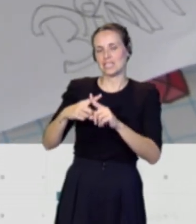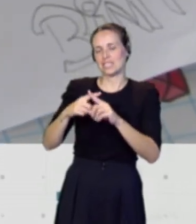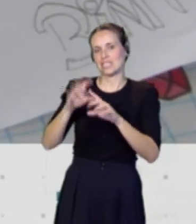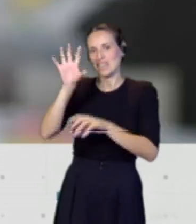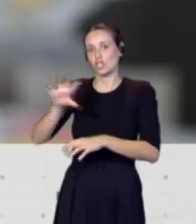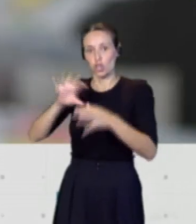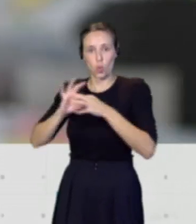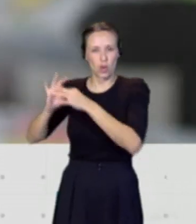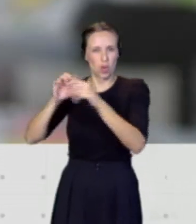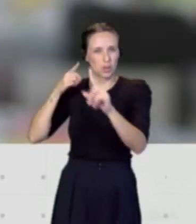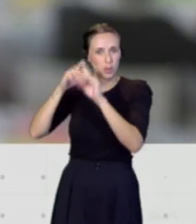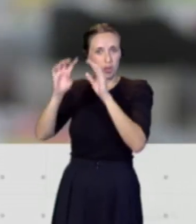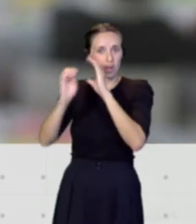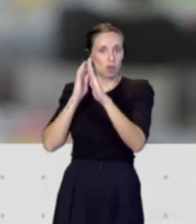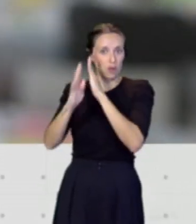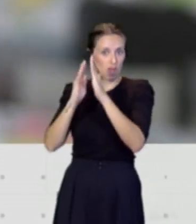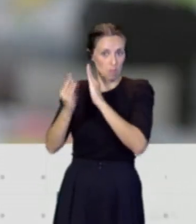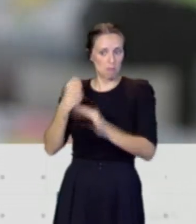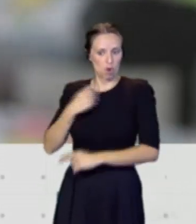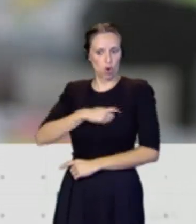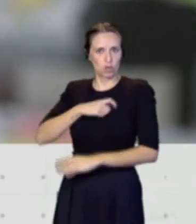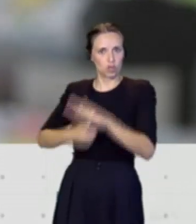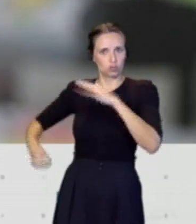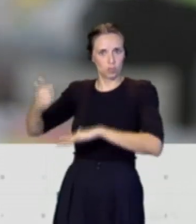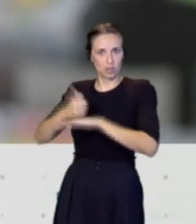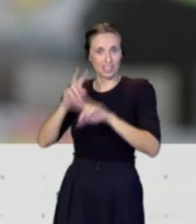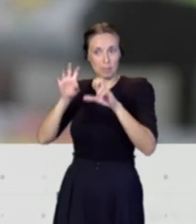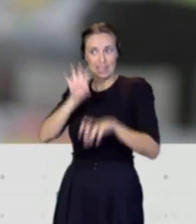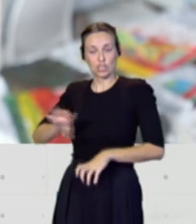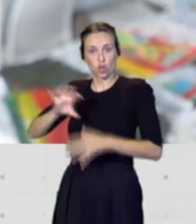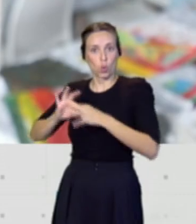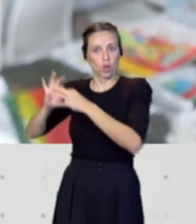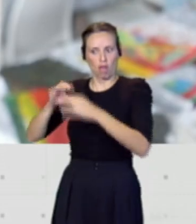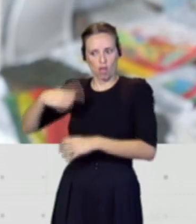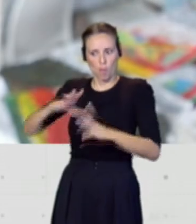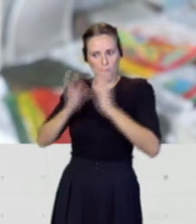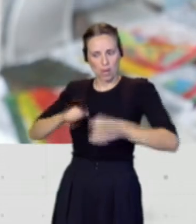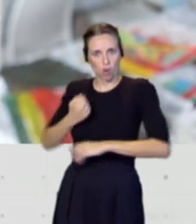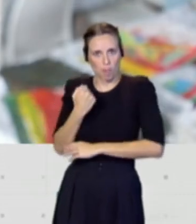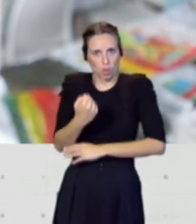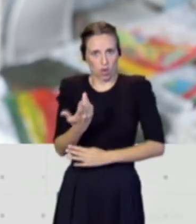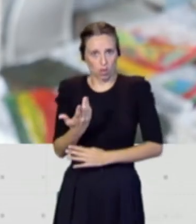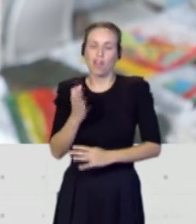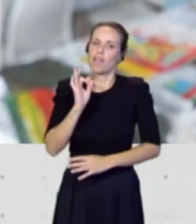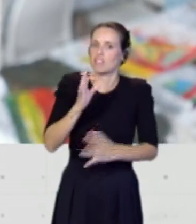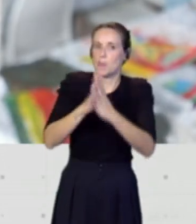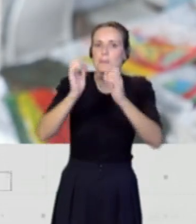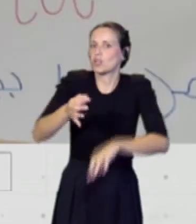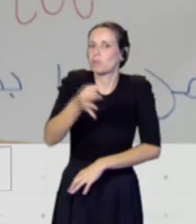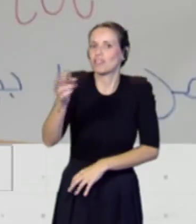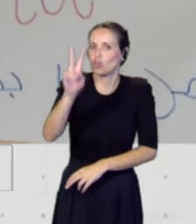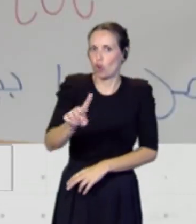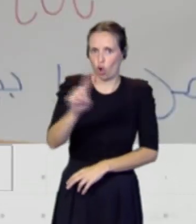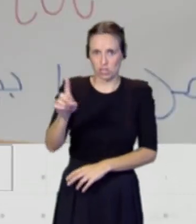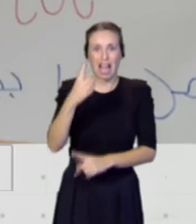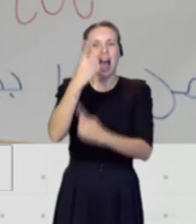Refugiados, que es el Alto Comisionado de Naciones Unidas, han apoyado el pacto. Es cierto que el pacto no puede ser perfecto. Yo mismo critico muchos de